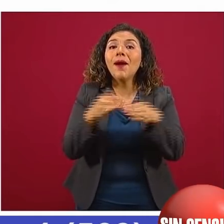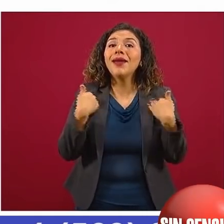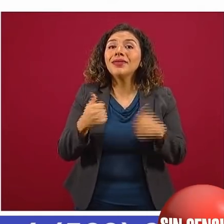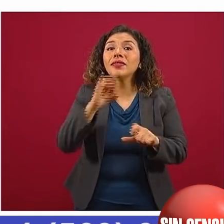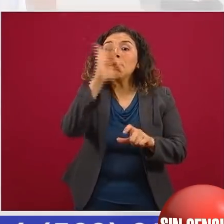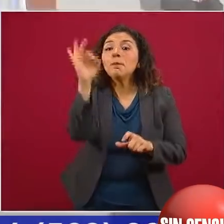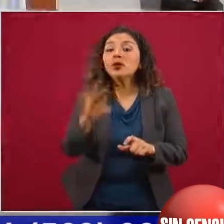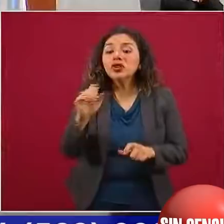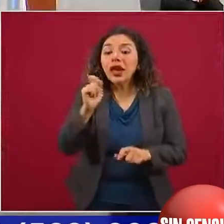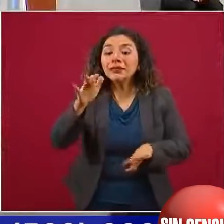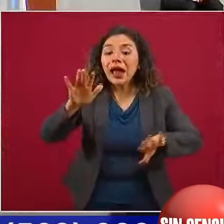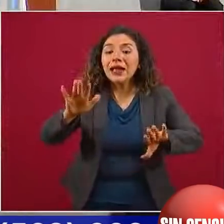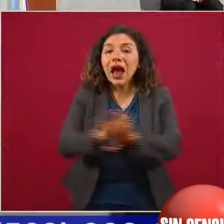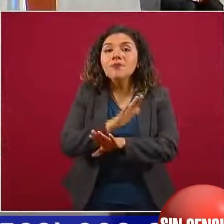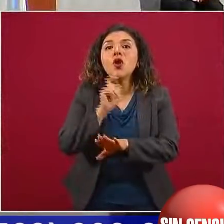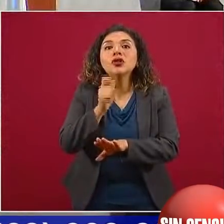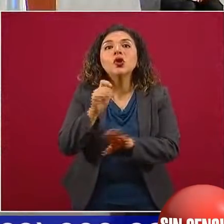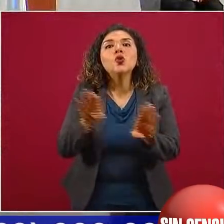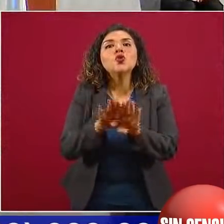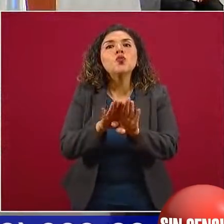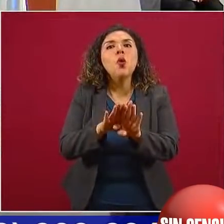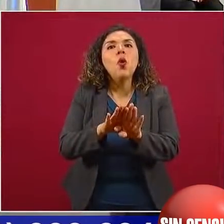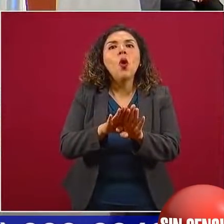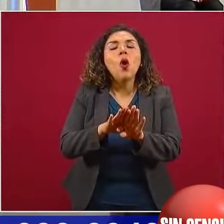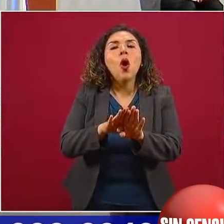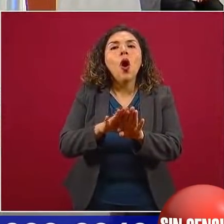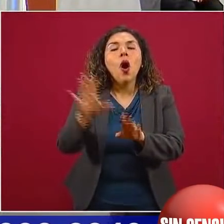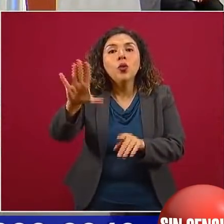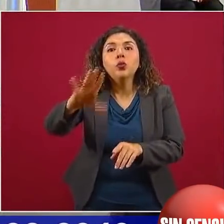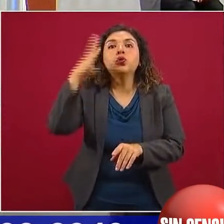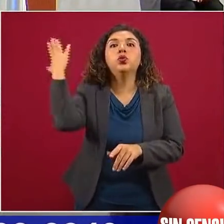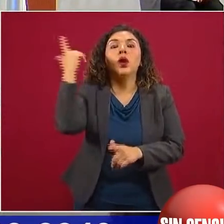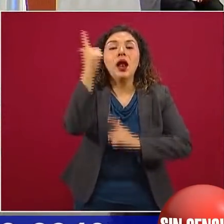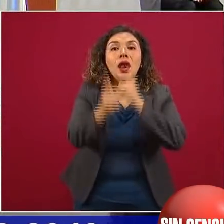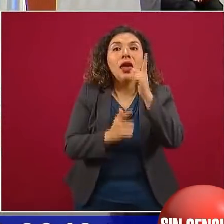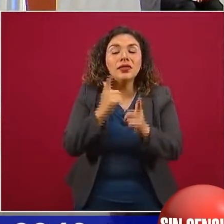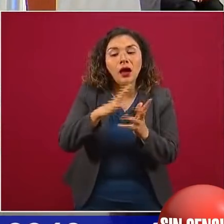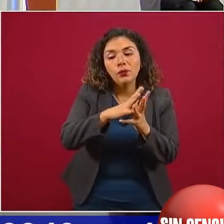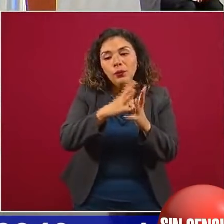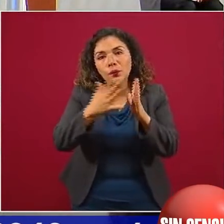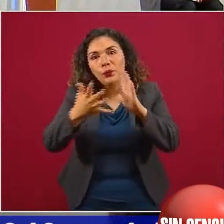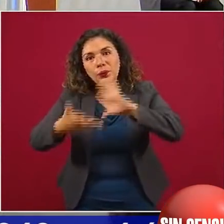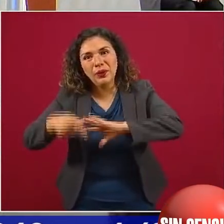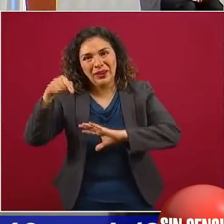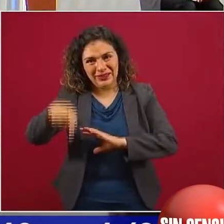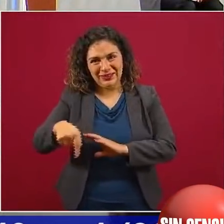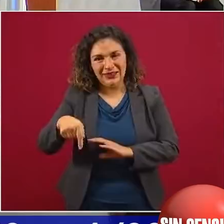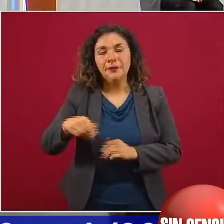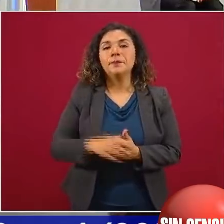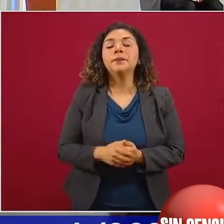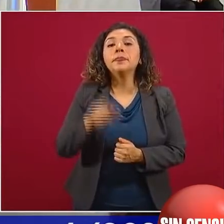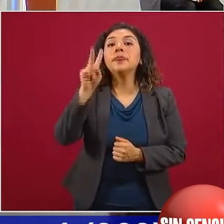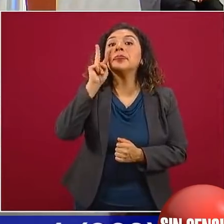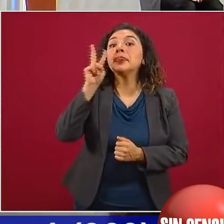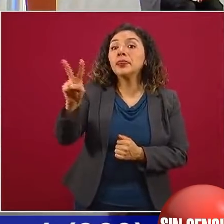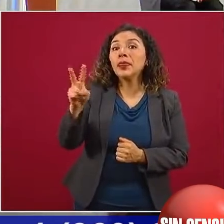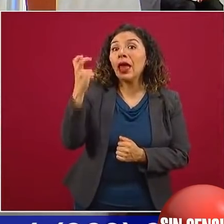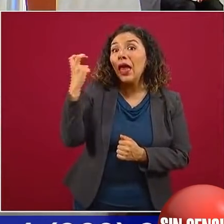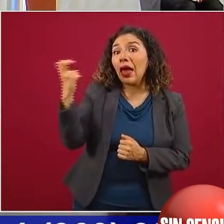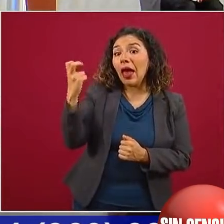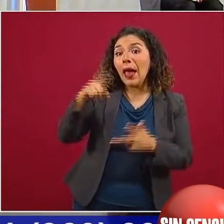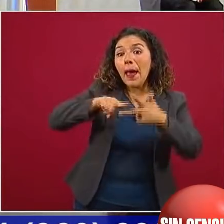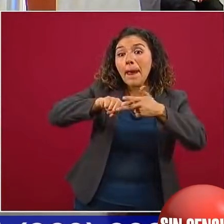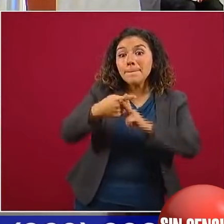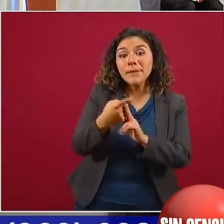esa velocidad de cambio, de esa aceleración de la epidemia. Y lo que vemos en la gráfica es que cuando inició la epidemia, en el